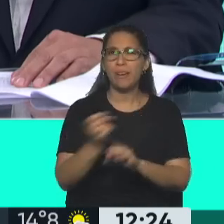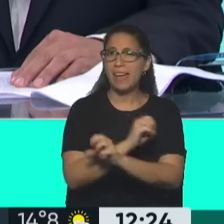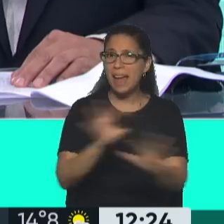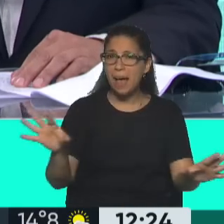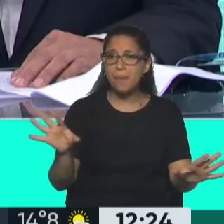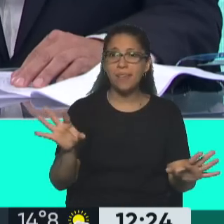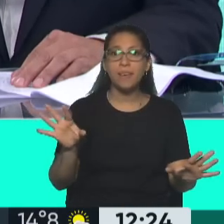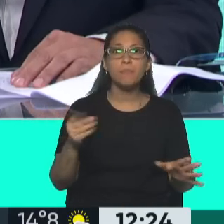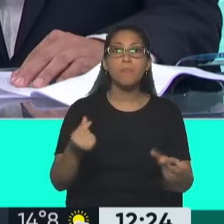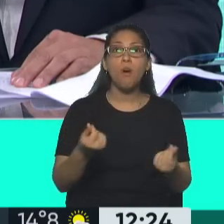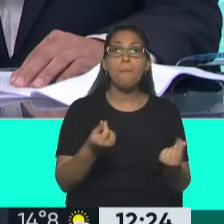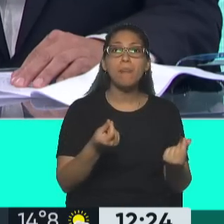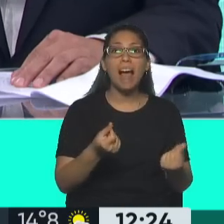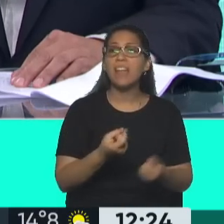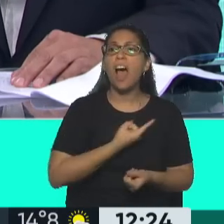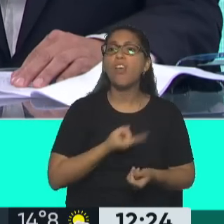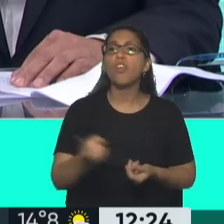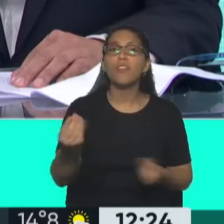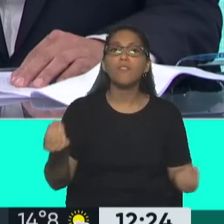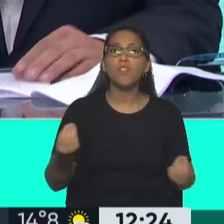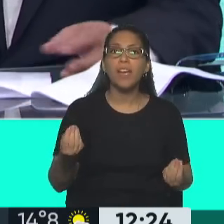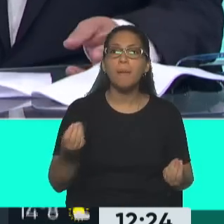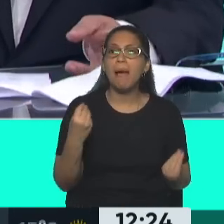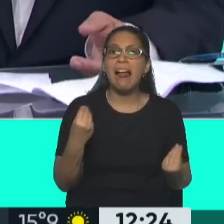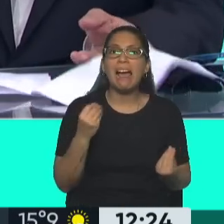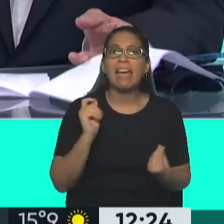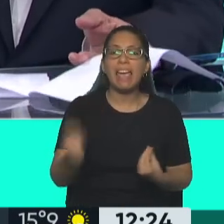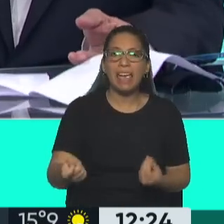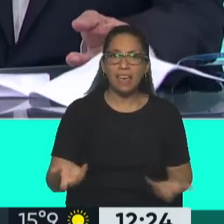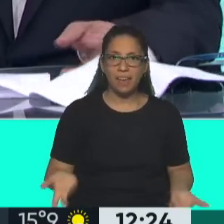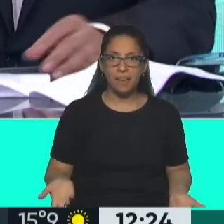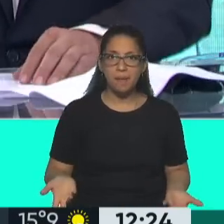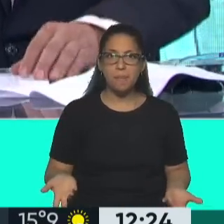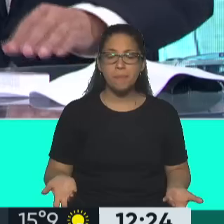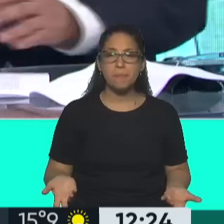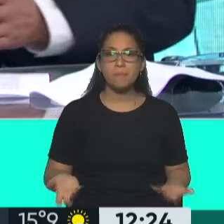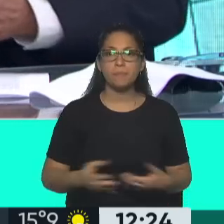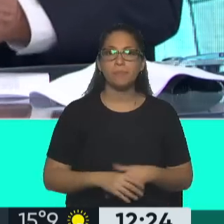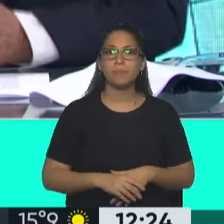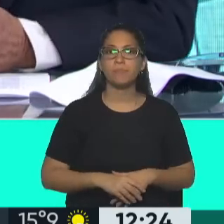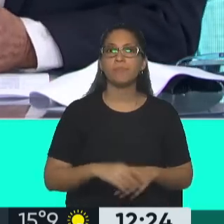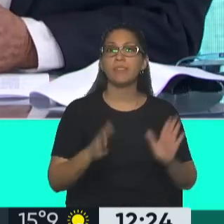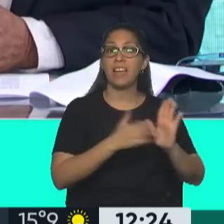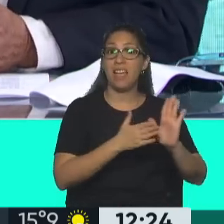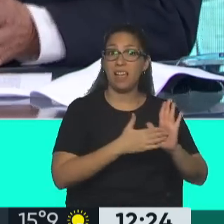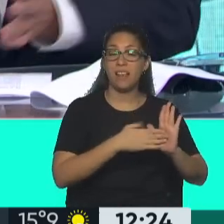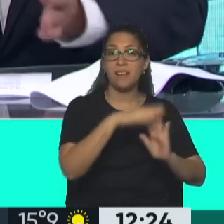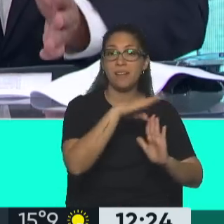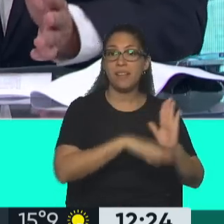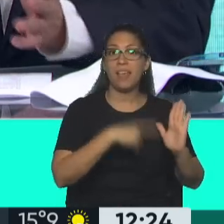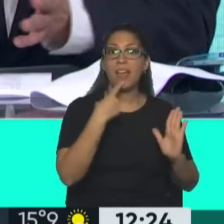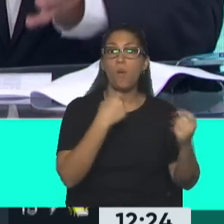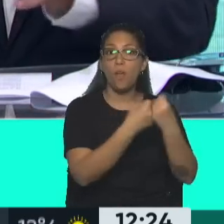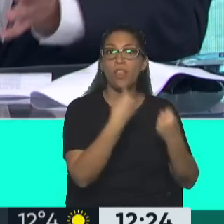es el destino de los fondos. Bueno, es decir, ahí está la cuestión central, ¿no? Originalmente se establecía que la